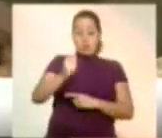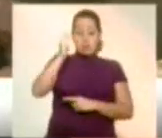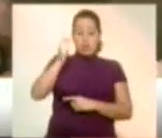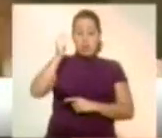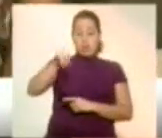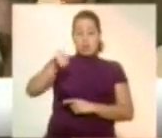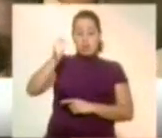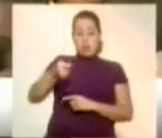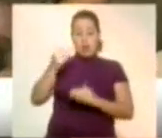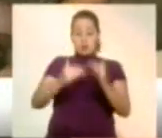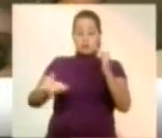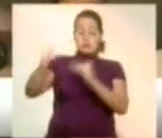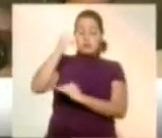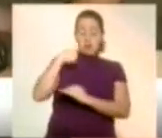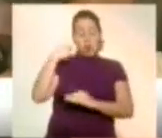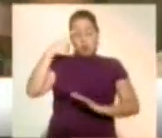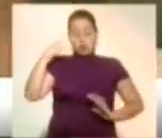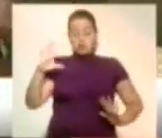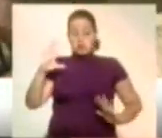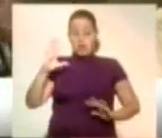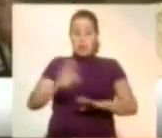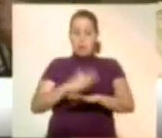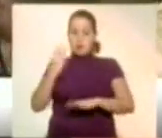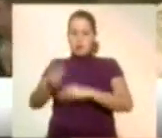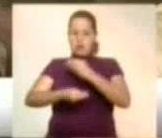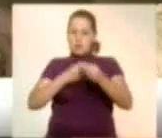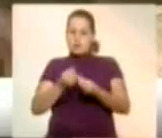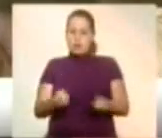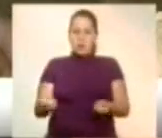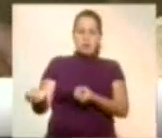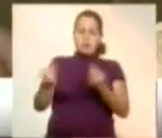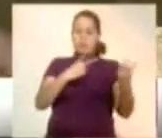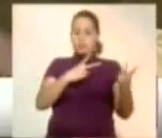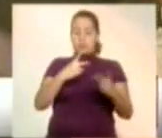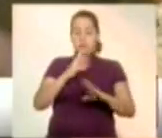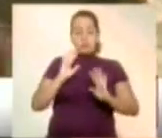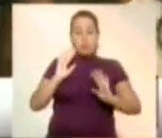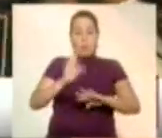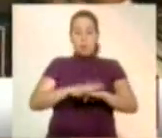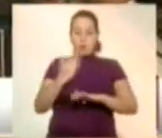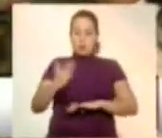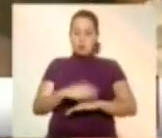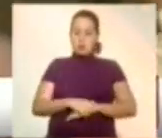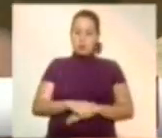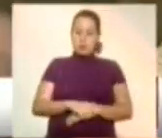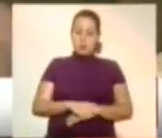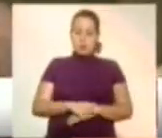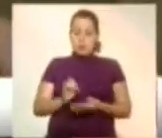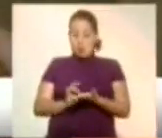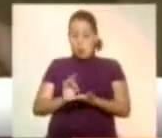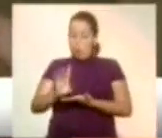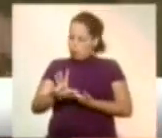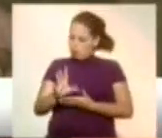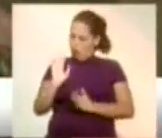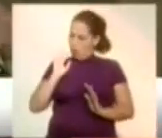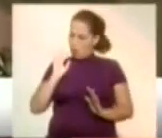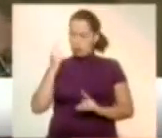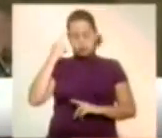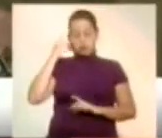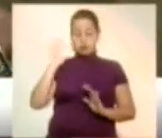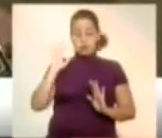porque dije que yo no era competente y ella me llamó que por qué había mandado eso para el Tribunal Supremo. ¿Usted está destituida? No sé, porque no he